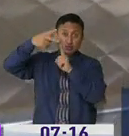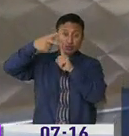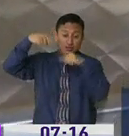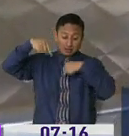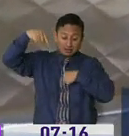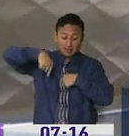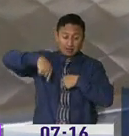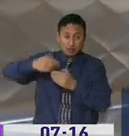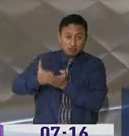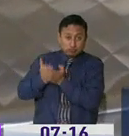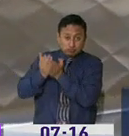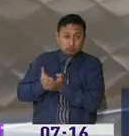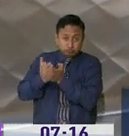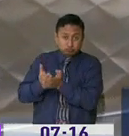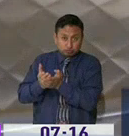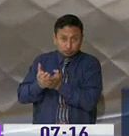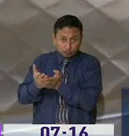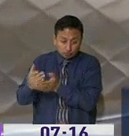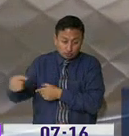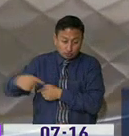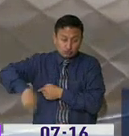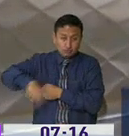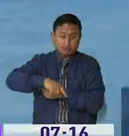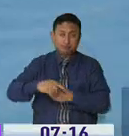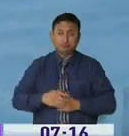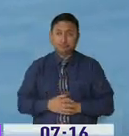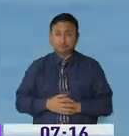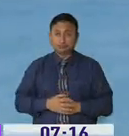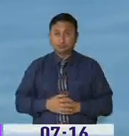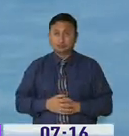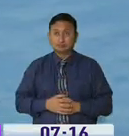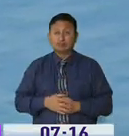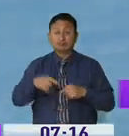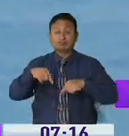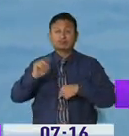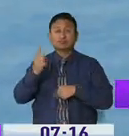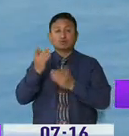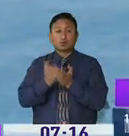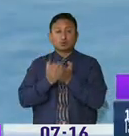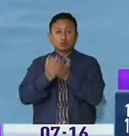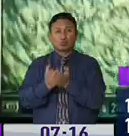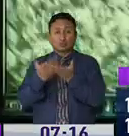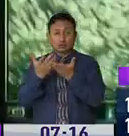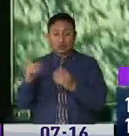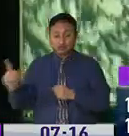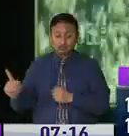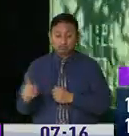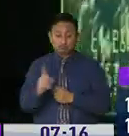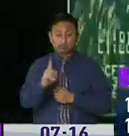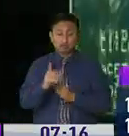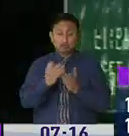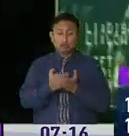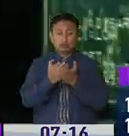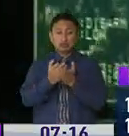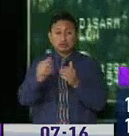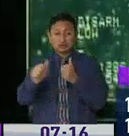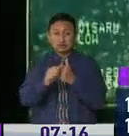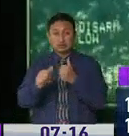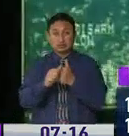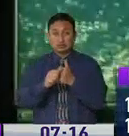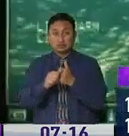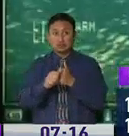que tenemos en la región insular. Las primeras embarcaciones aparecieron en el mar continental pasado el mediodía.